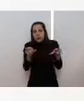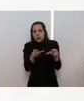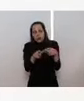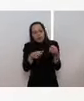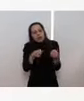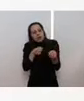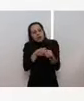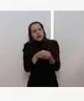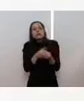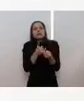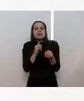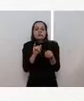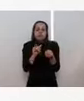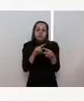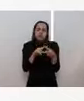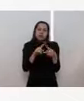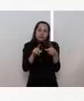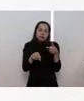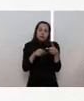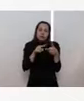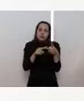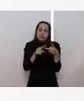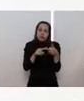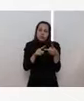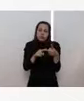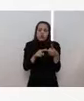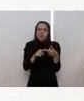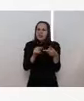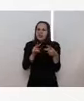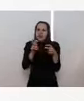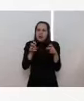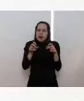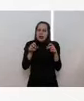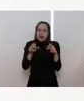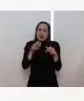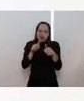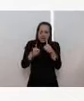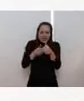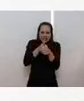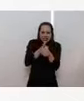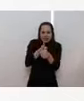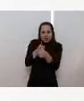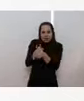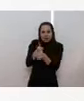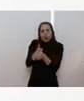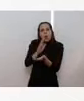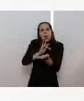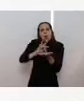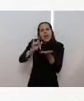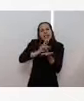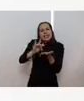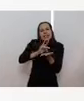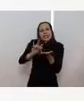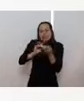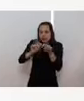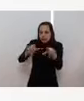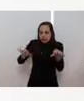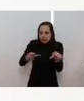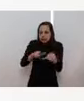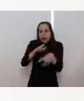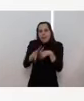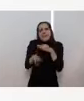una intervención también completa a las áreas de existenciales como el ingreso a urgencias y la unidad de